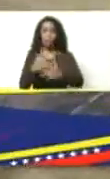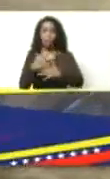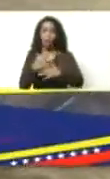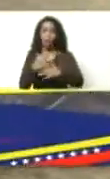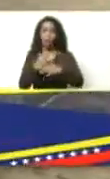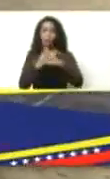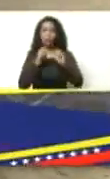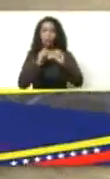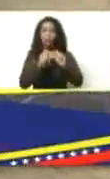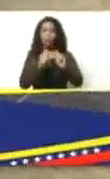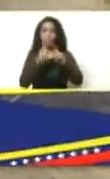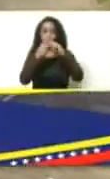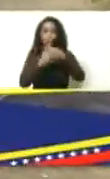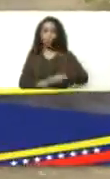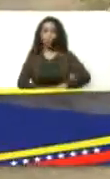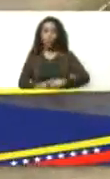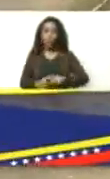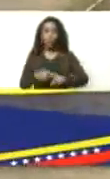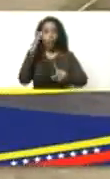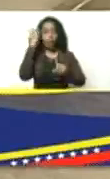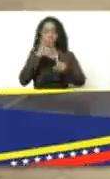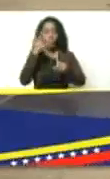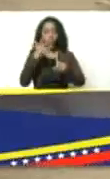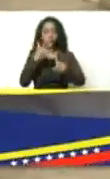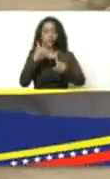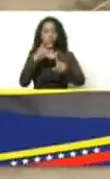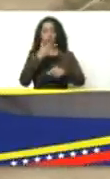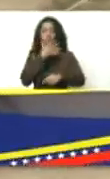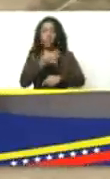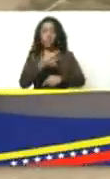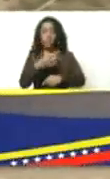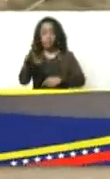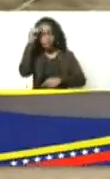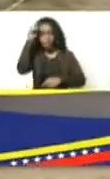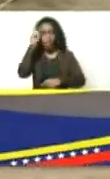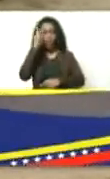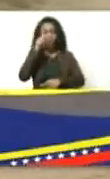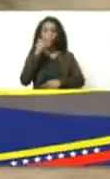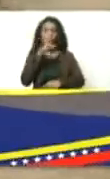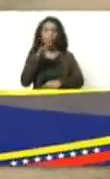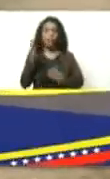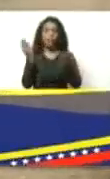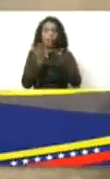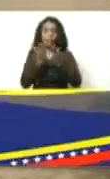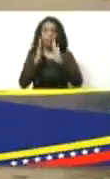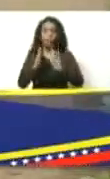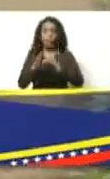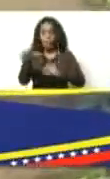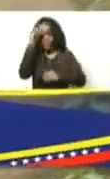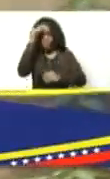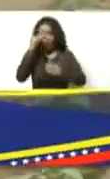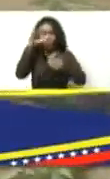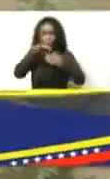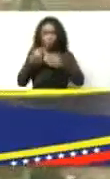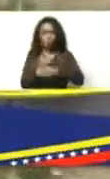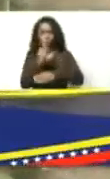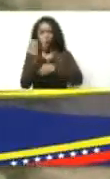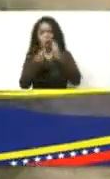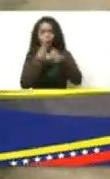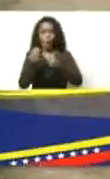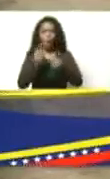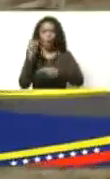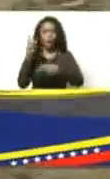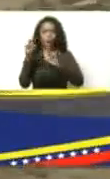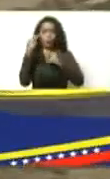permanente, se suma para la formación de los facilitadores de las próximas granjas escuelas integrales productivas que a nivel nacional